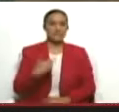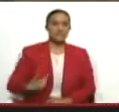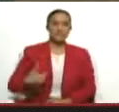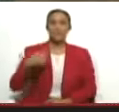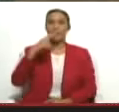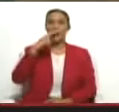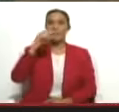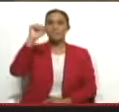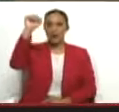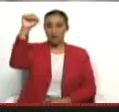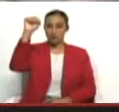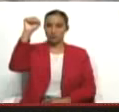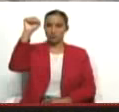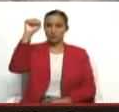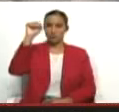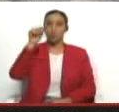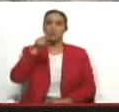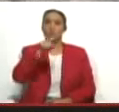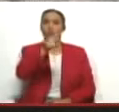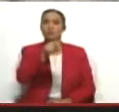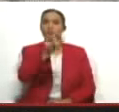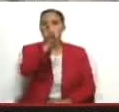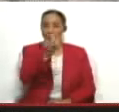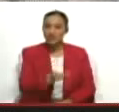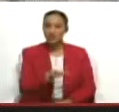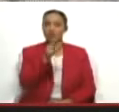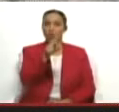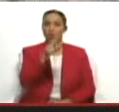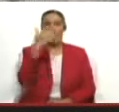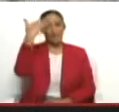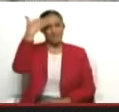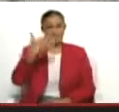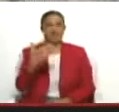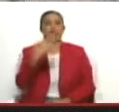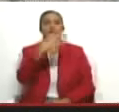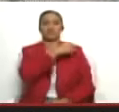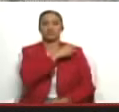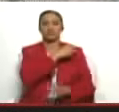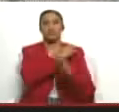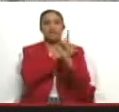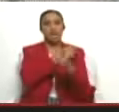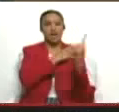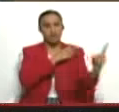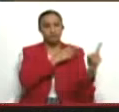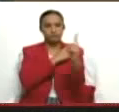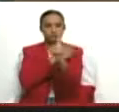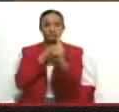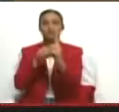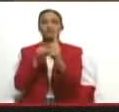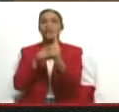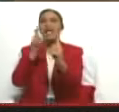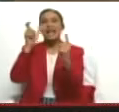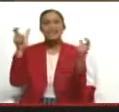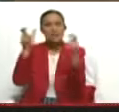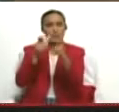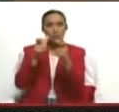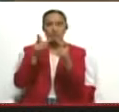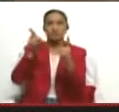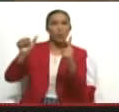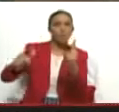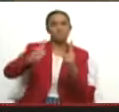mira usted como agregado militar reúnase con el agregado militar supóngase de Italia